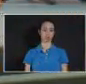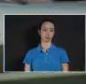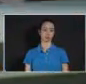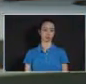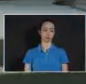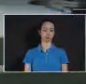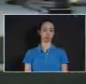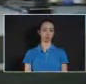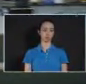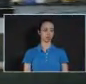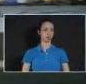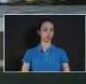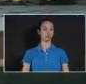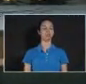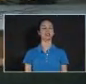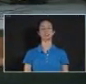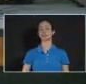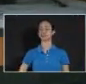Ya mero que se lo paso.